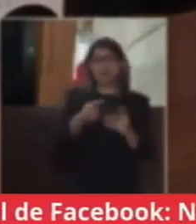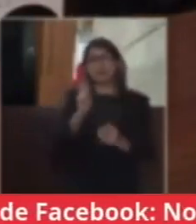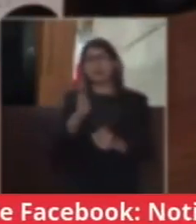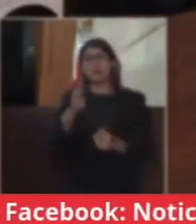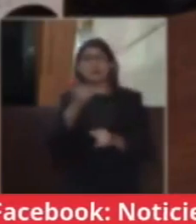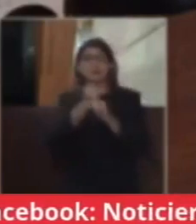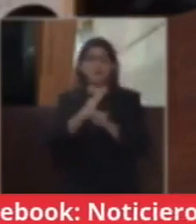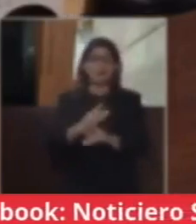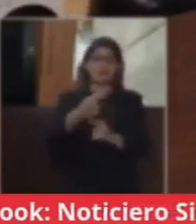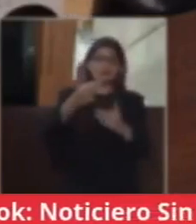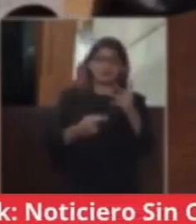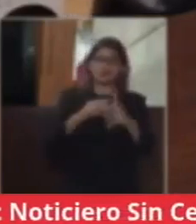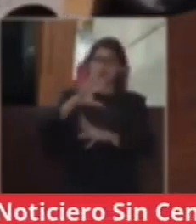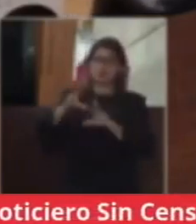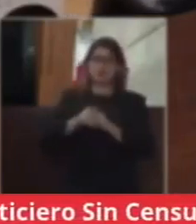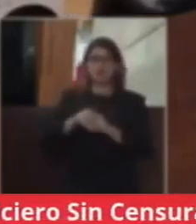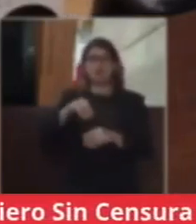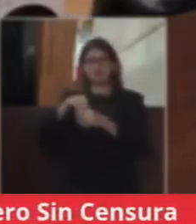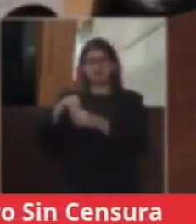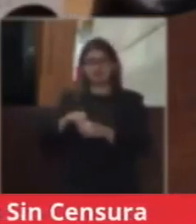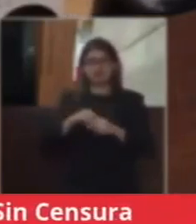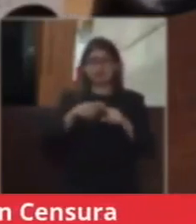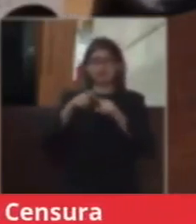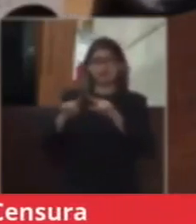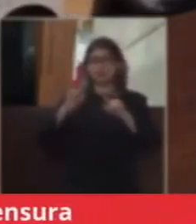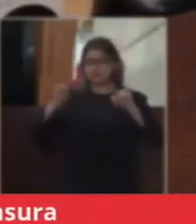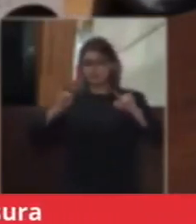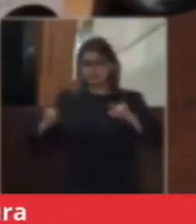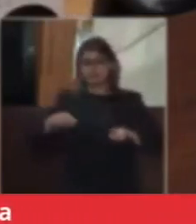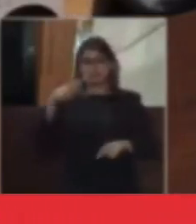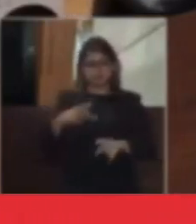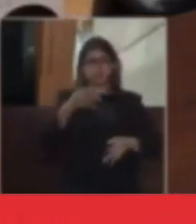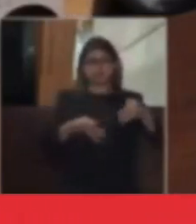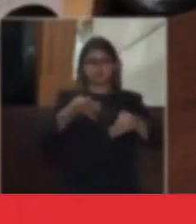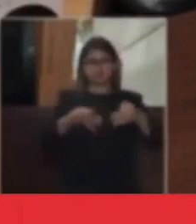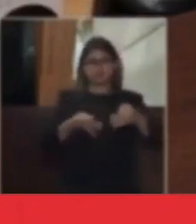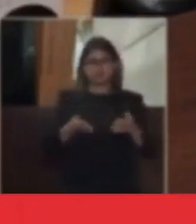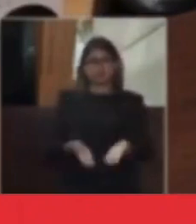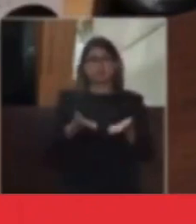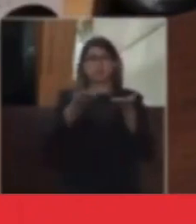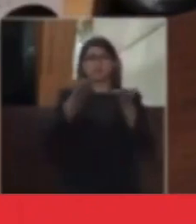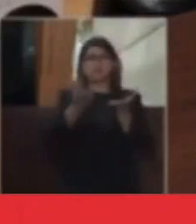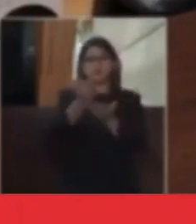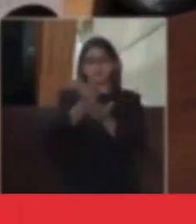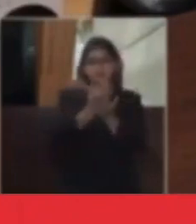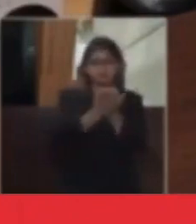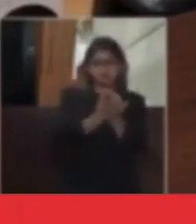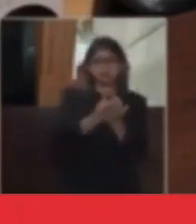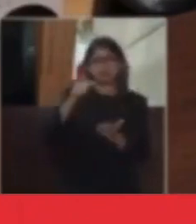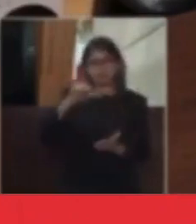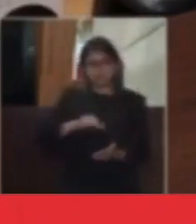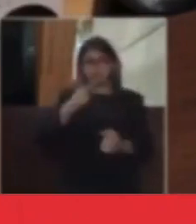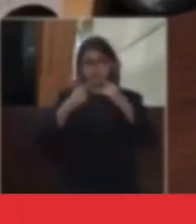lo mandata en materia de paridad en las gobernaturas y en todo. Y ese es el